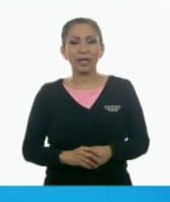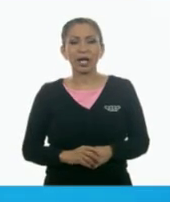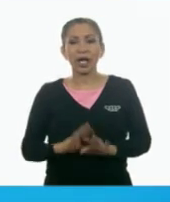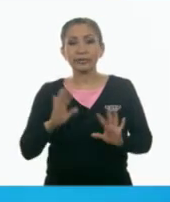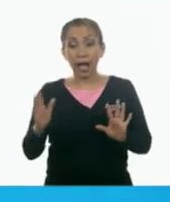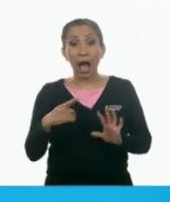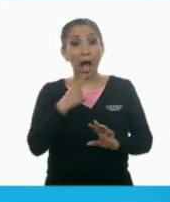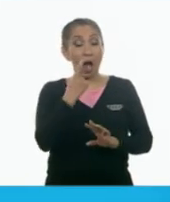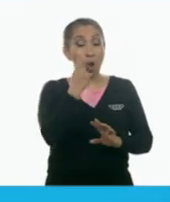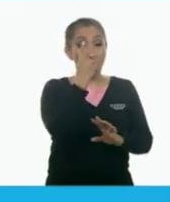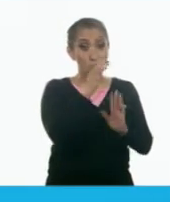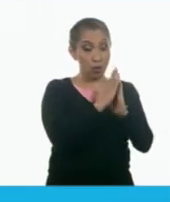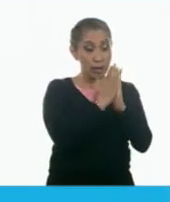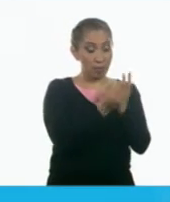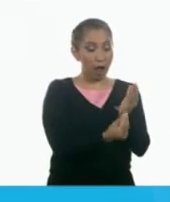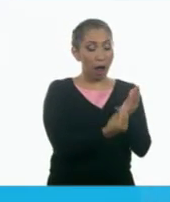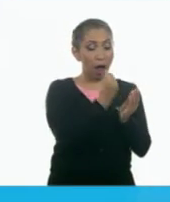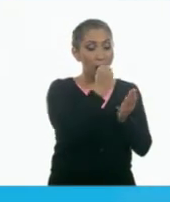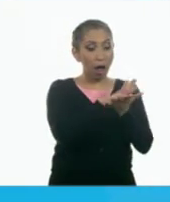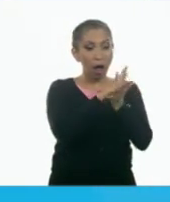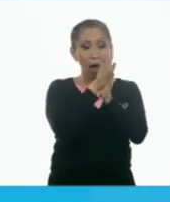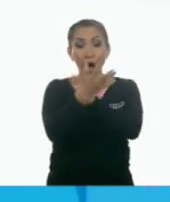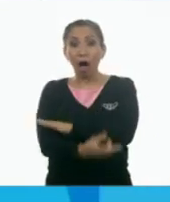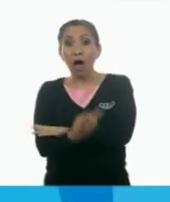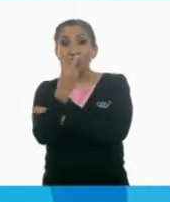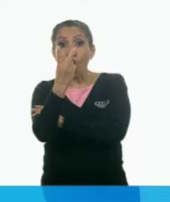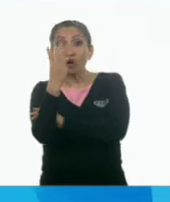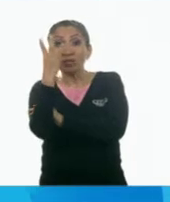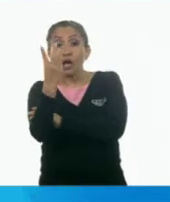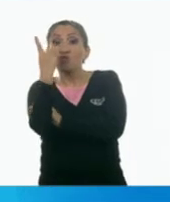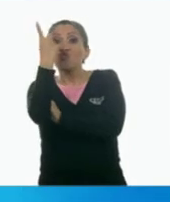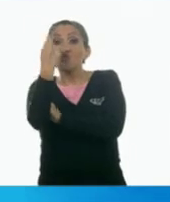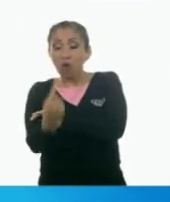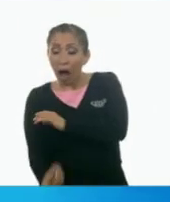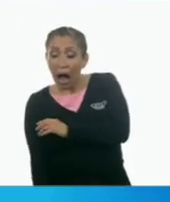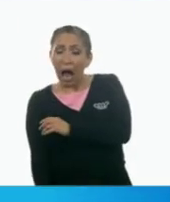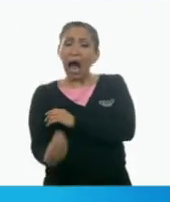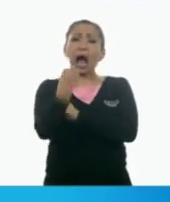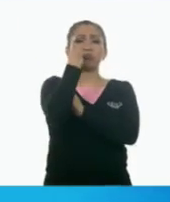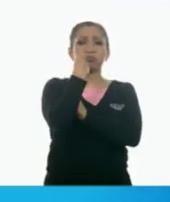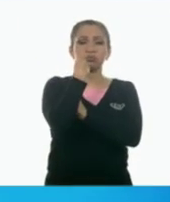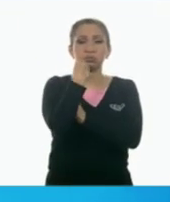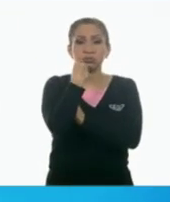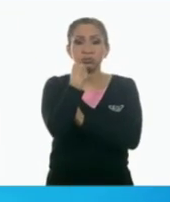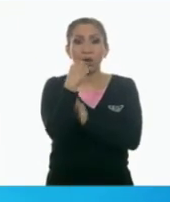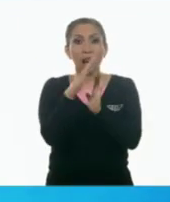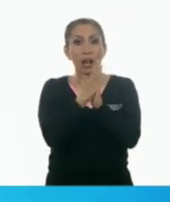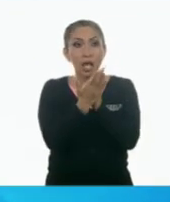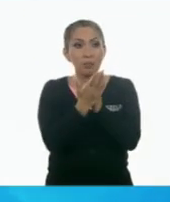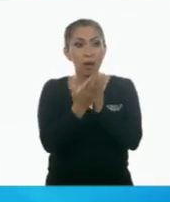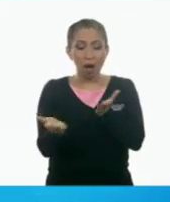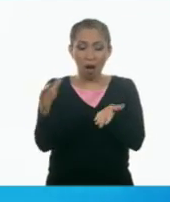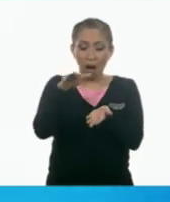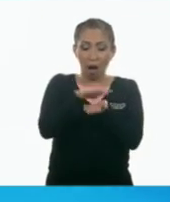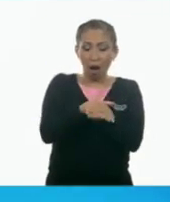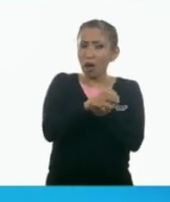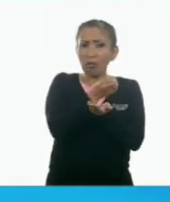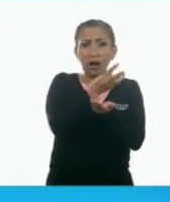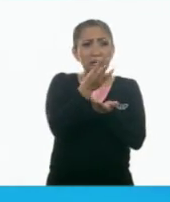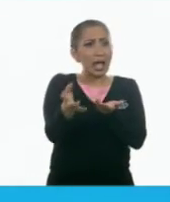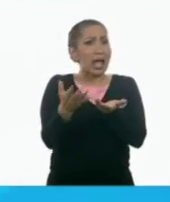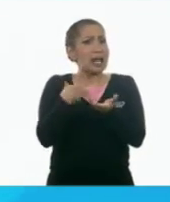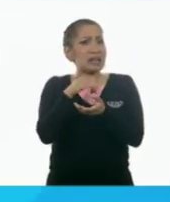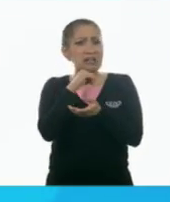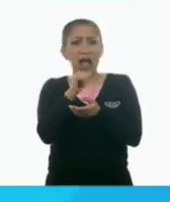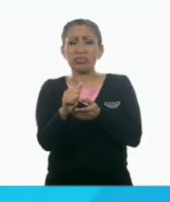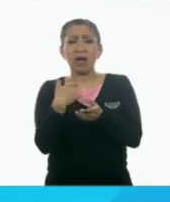Pasó de comerse un libro entero a comerse dos o tres de un solo golpe. Libros sobre cualquier cosa. No